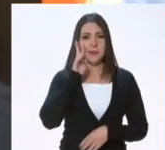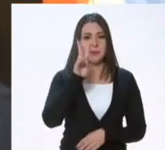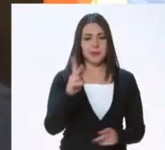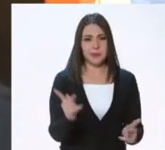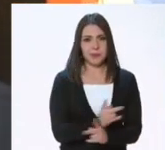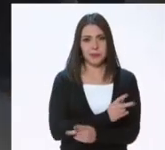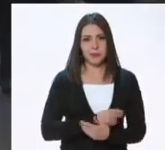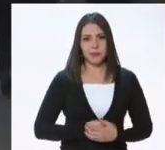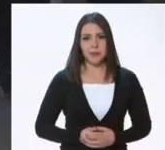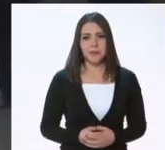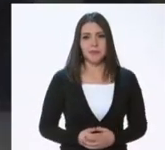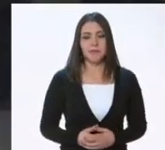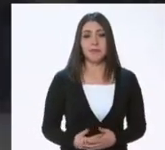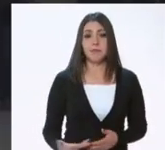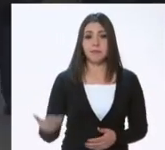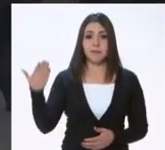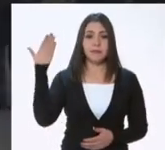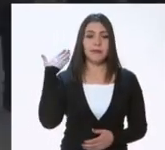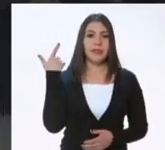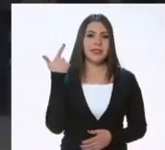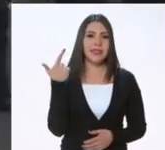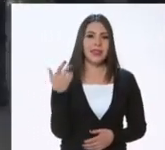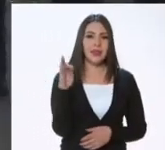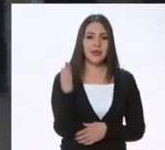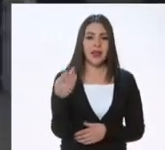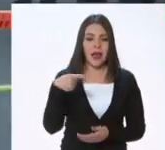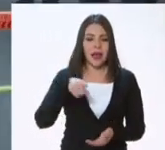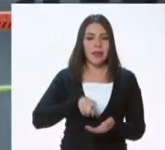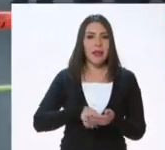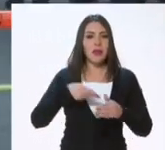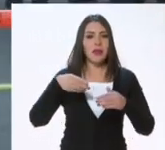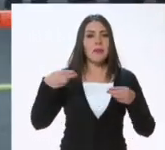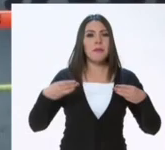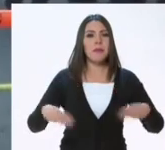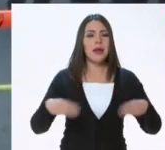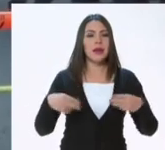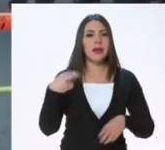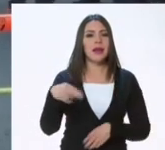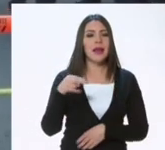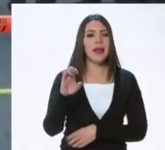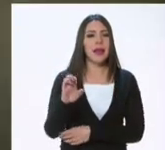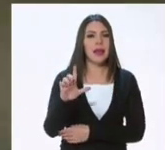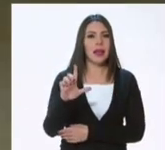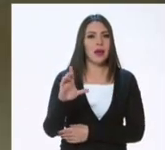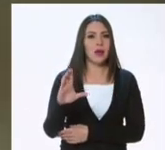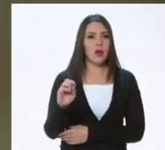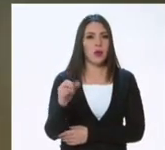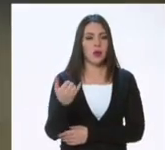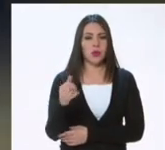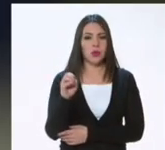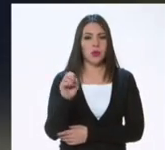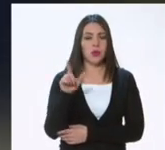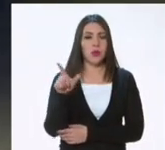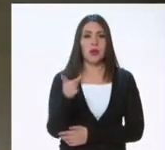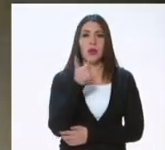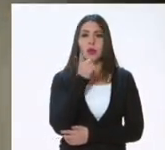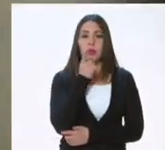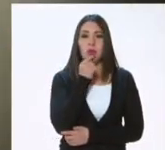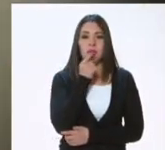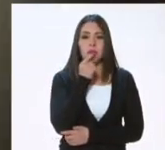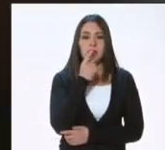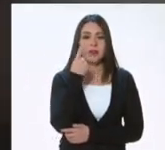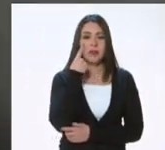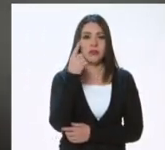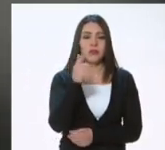El pasado 7 de febrero, en el interior del mercado El Coyol, elementos de la Policía de Seguridad Ciudadana aseguraron una